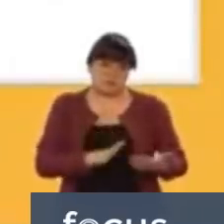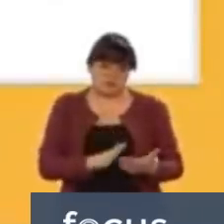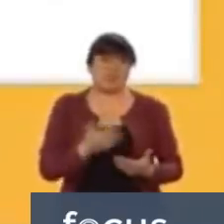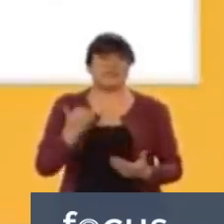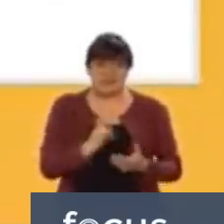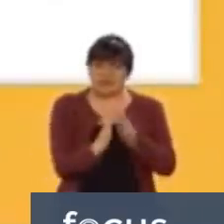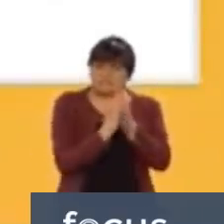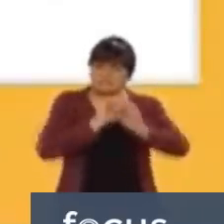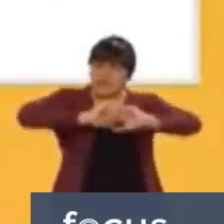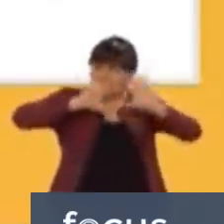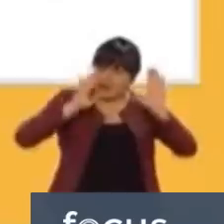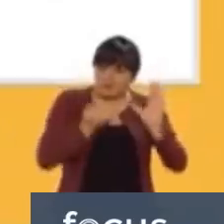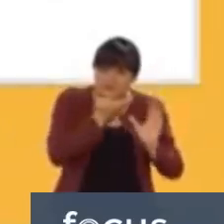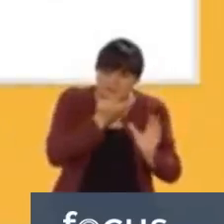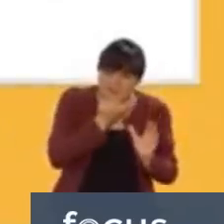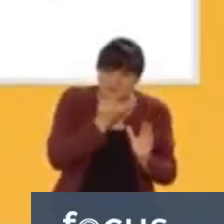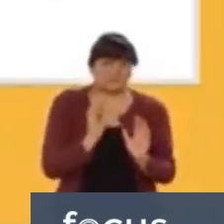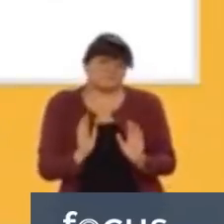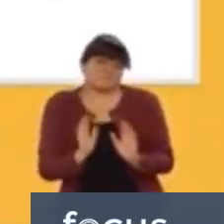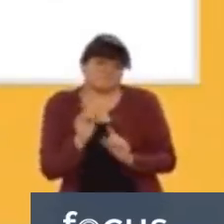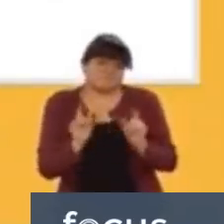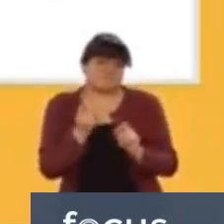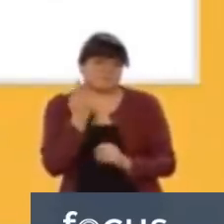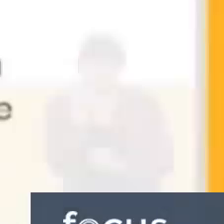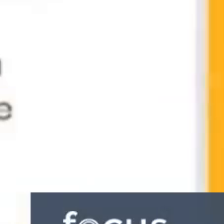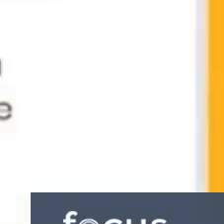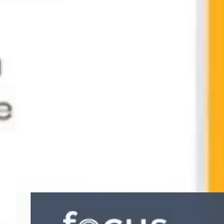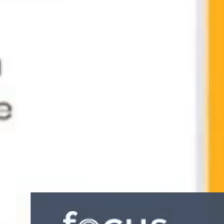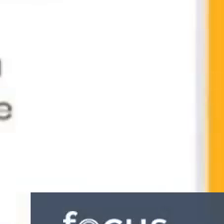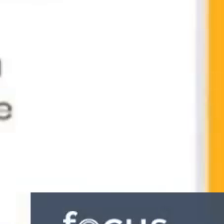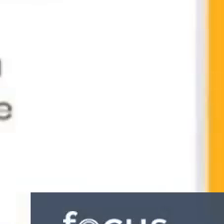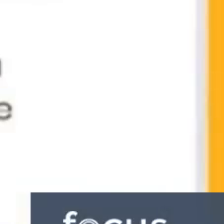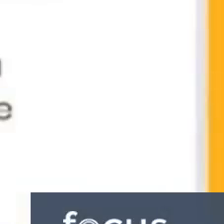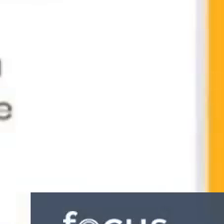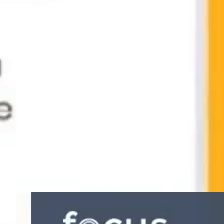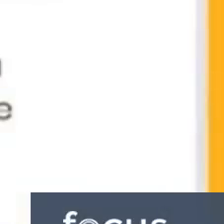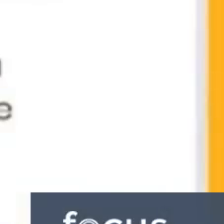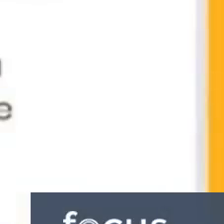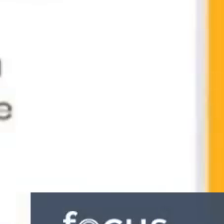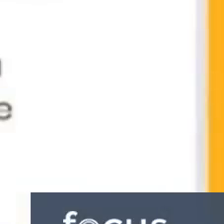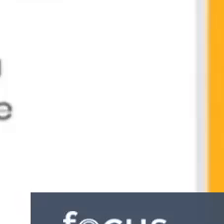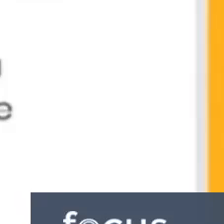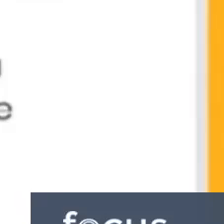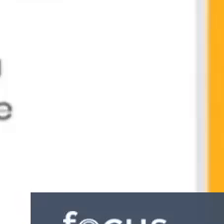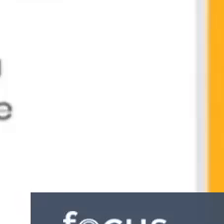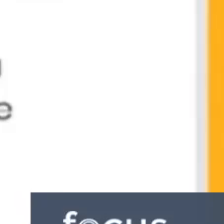altura, cómo es que un ciudadano, que sí estaba en alicoramiento, sí, estaba alterado, sí,